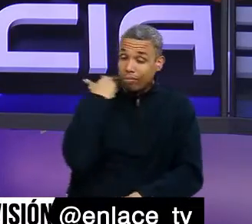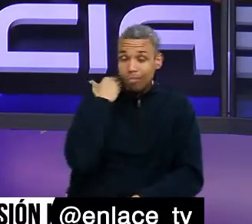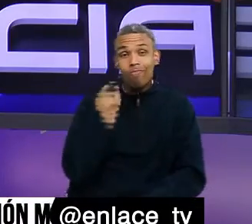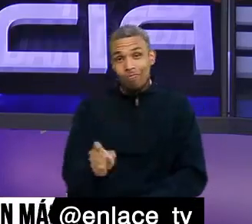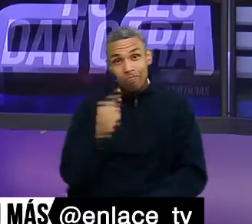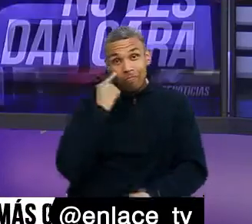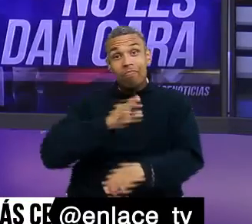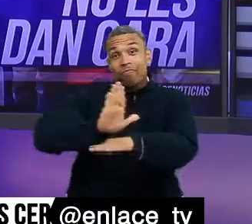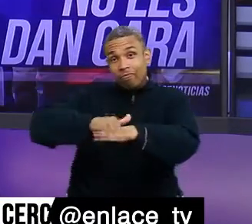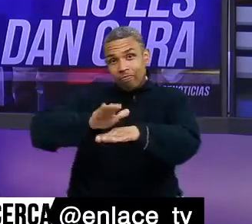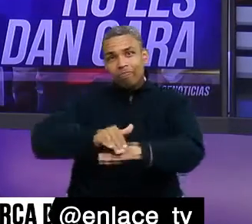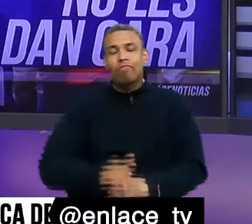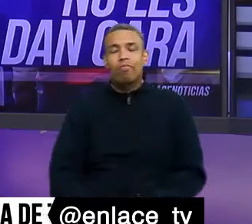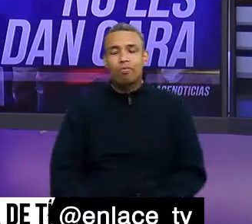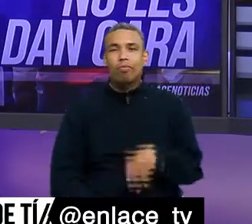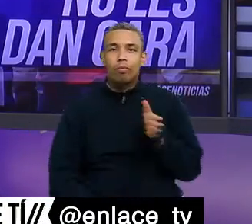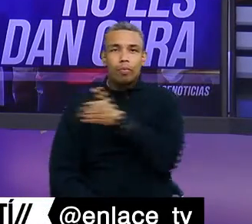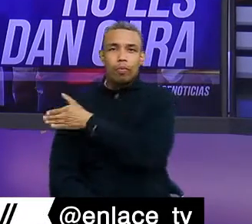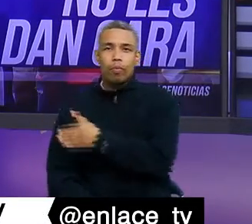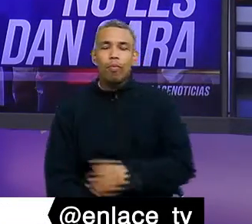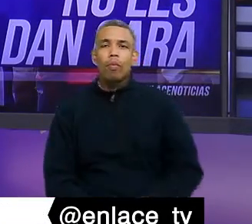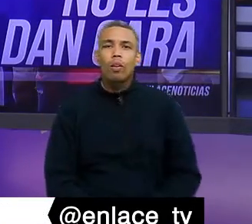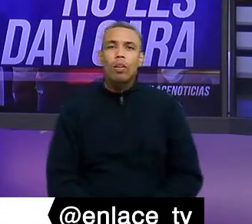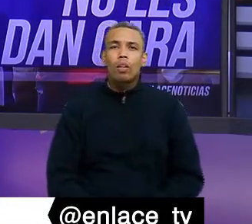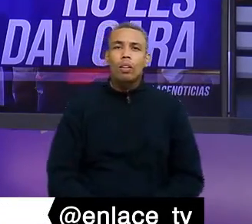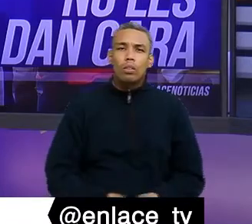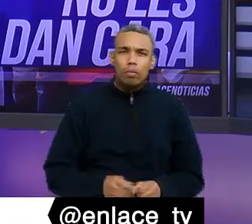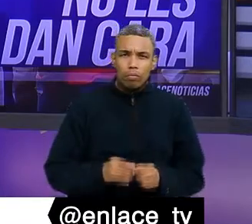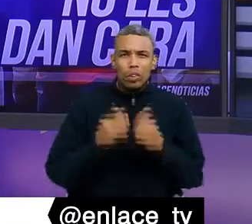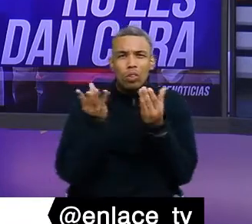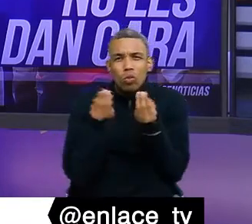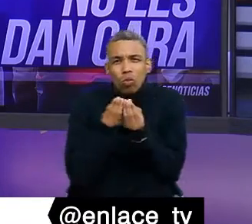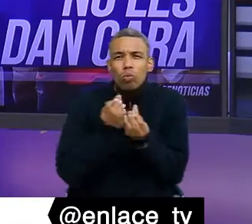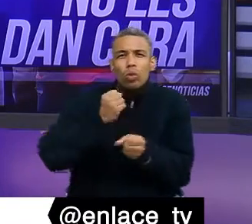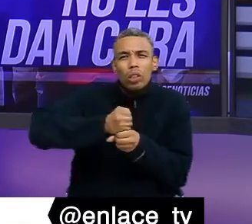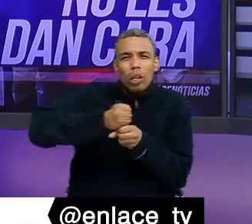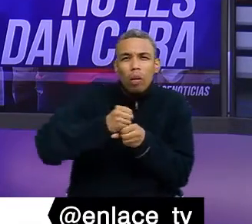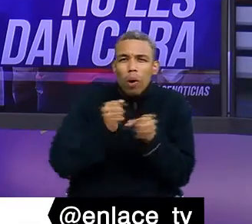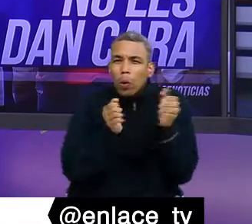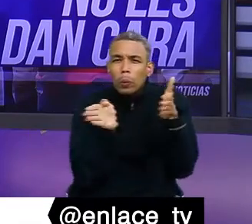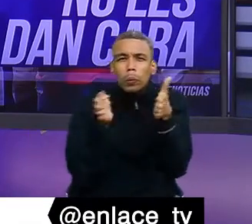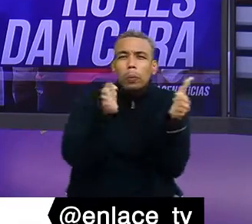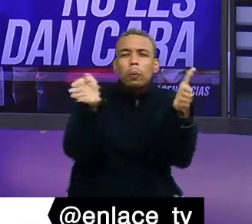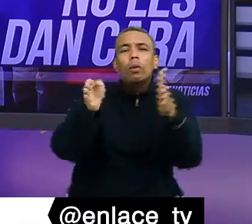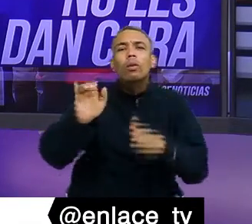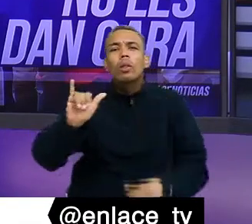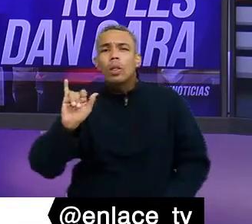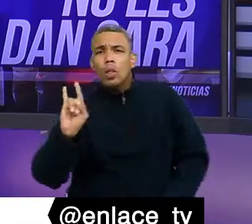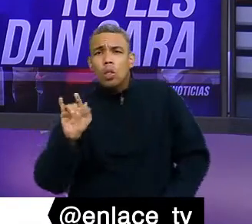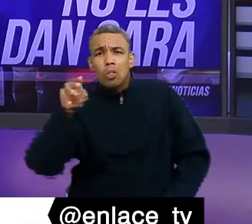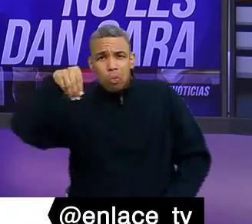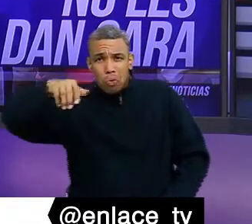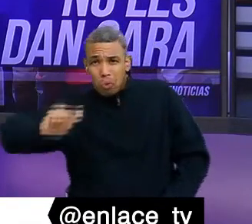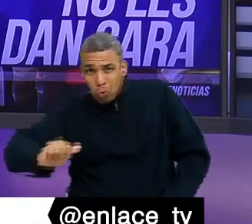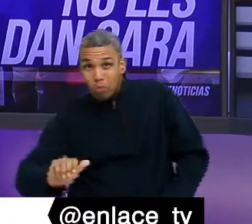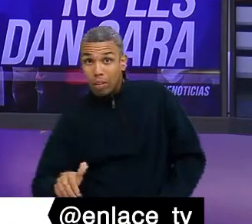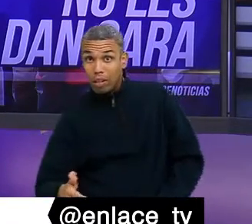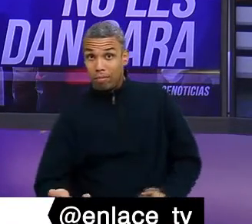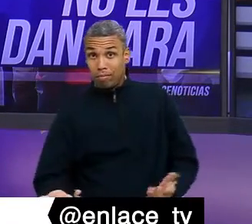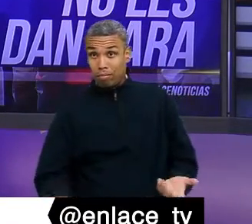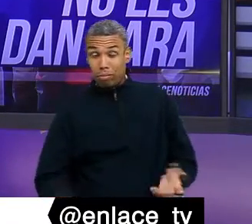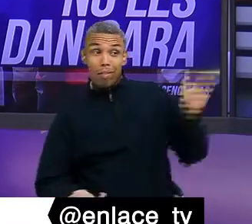Continúan los reclamos de trabajadores de la Gran Vía Yuma por el no pago de sus salarios y prestaciones sociales. Piden la presencia de un